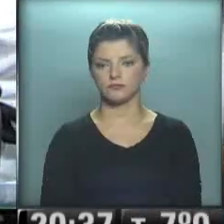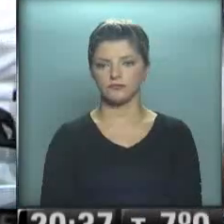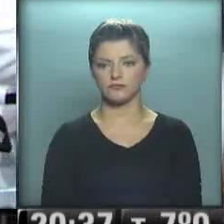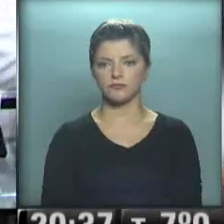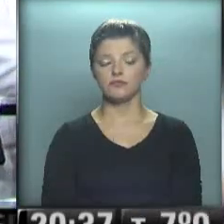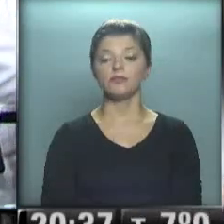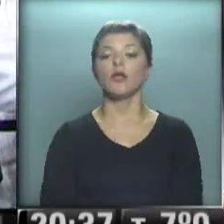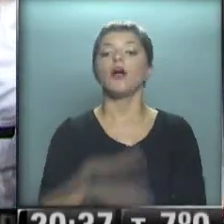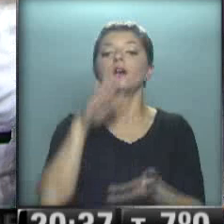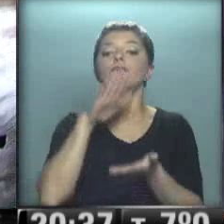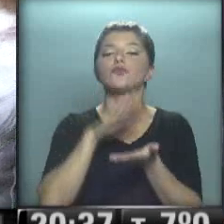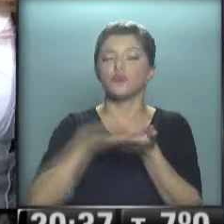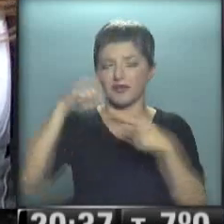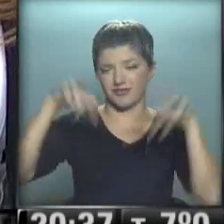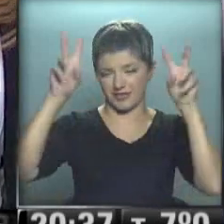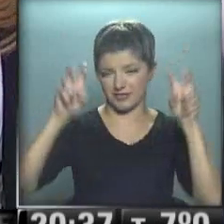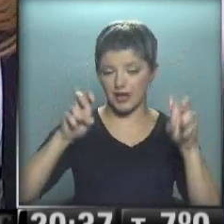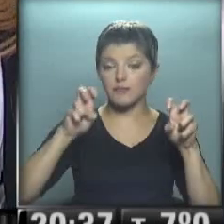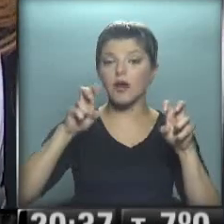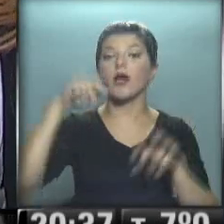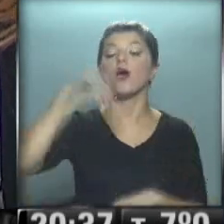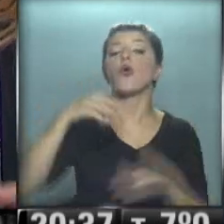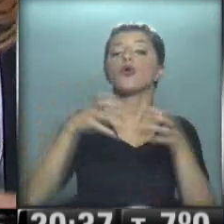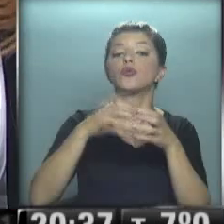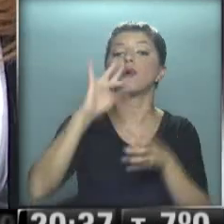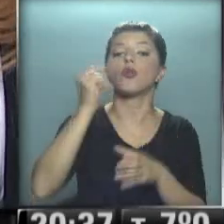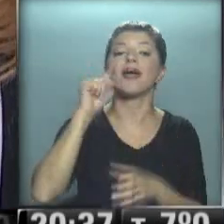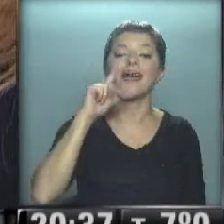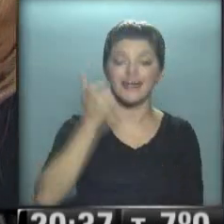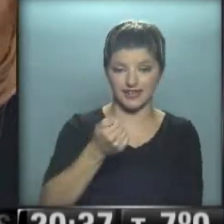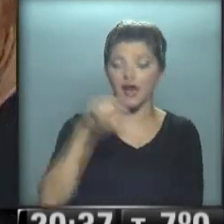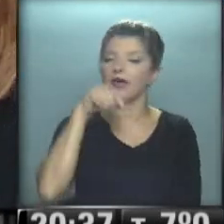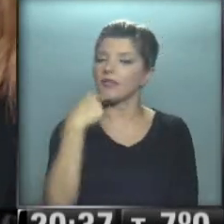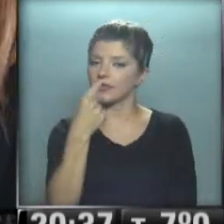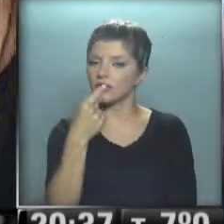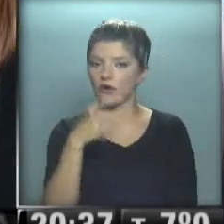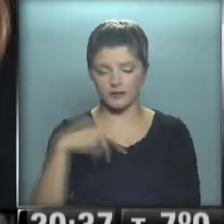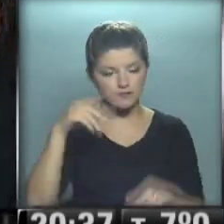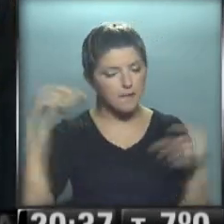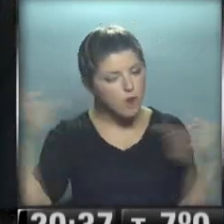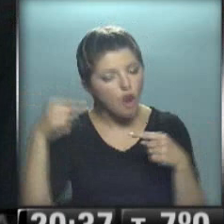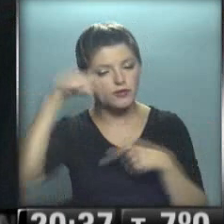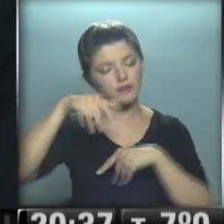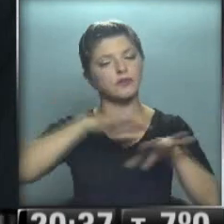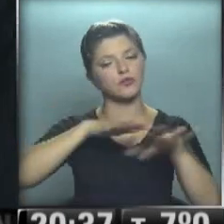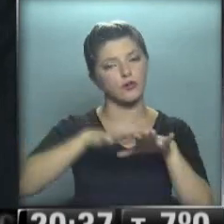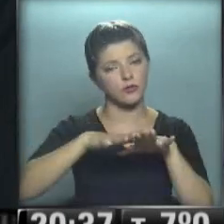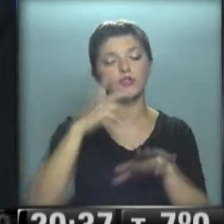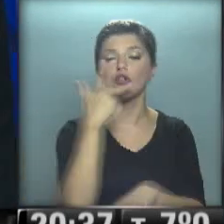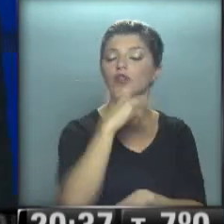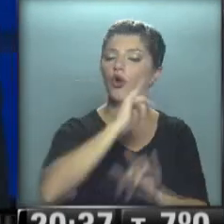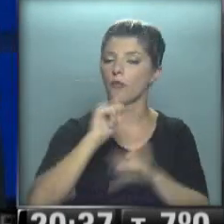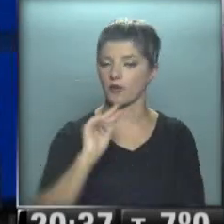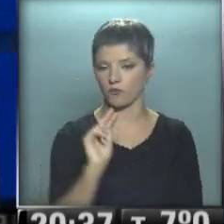A propósito de esta información, la DAIA dio a conocer su más firme condena en relación a los tres